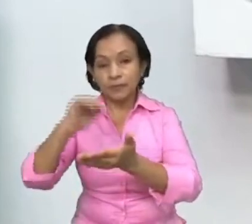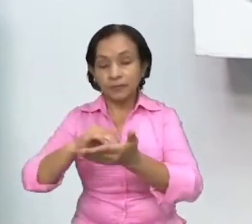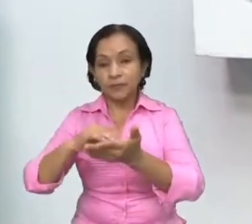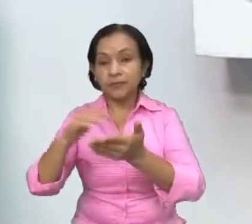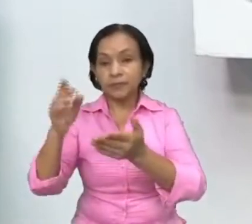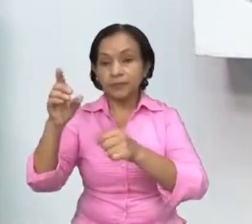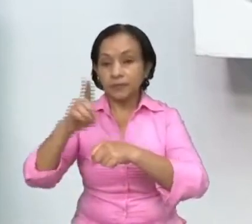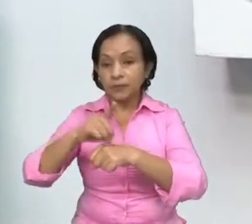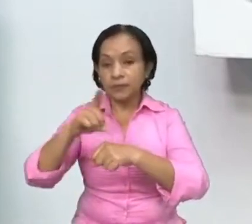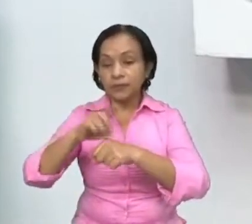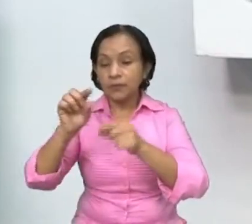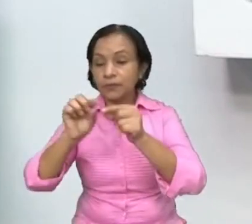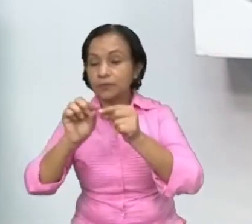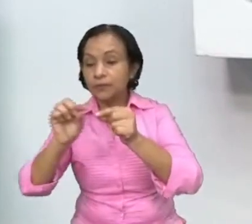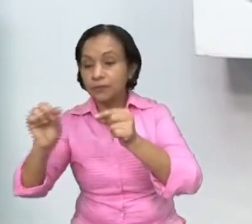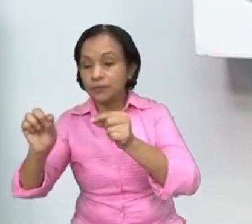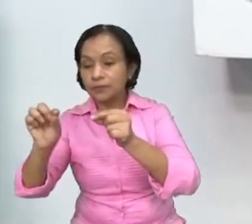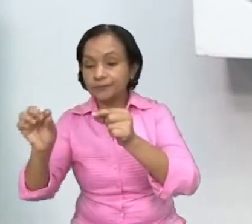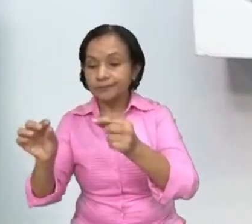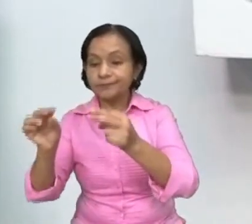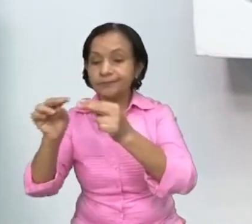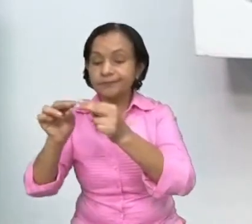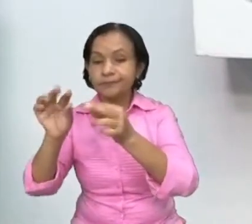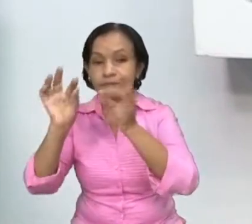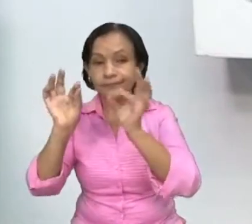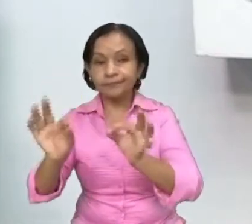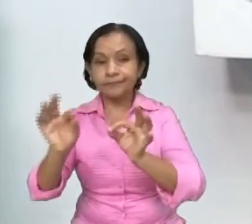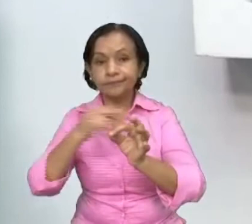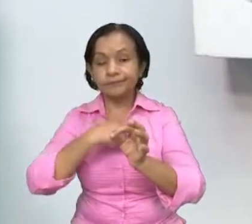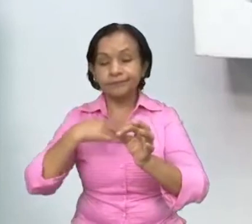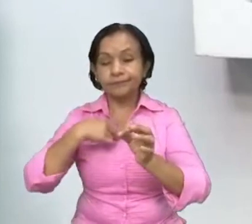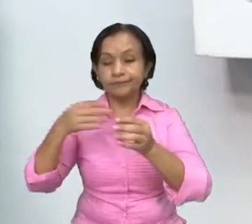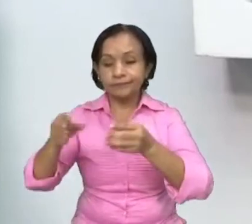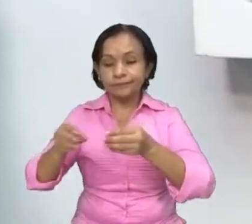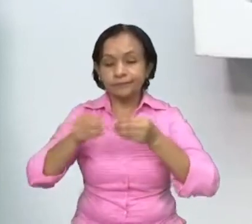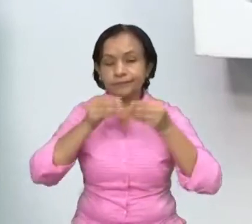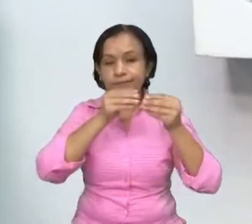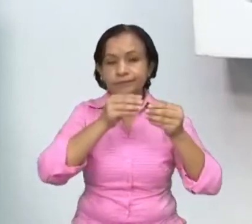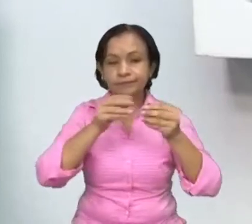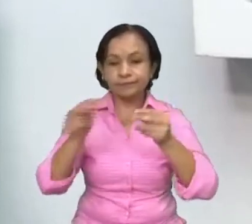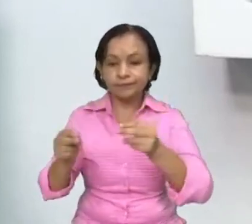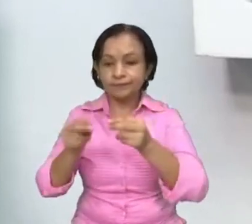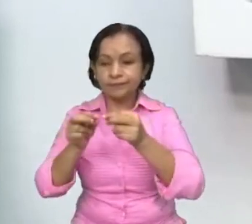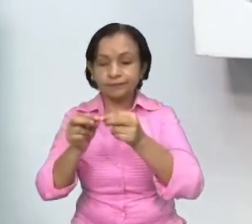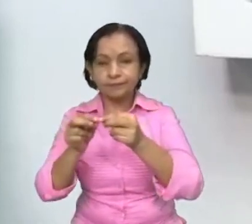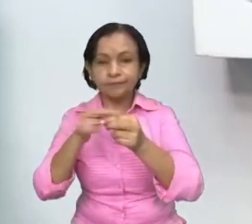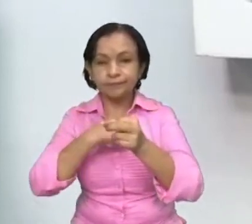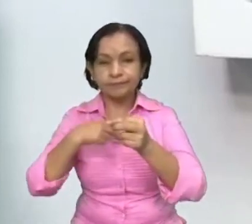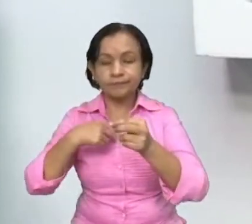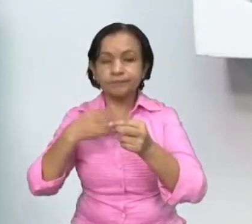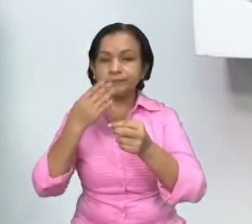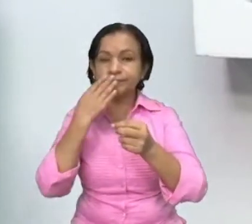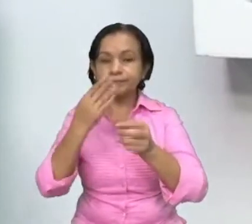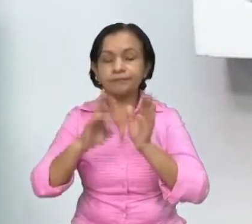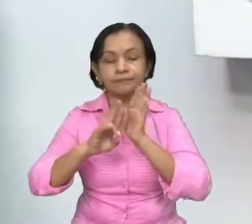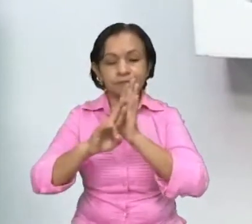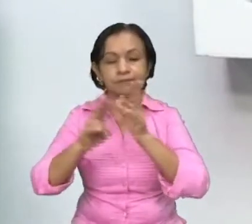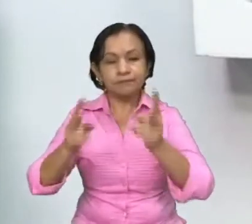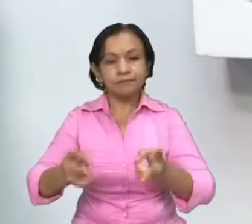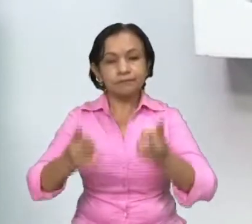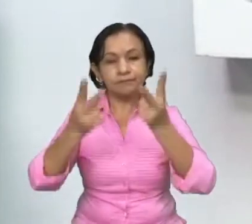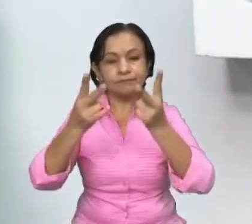una cirujana pediatra se completa la cirugía, se retira el balón, se repara el diafragma y tenemos buena